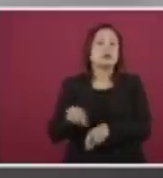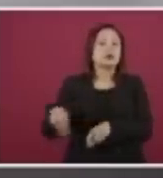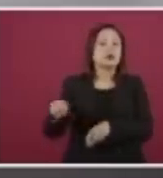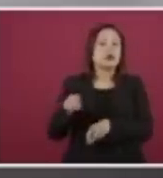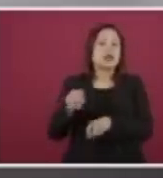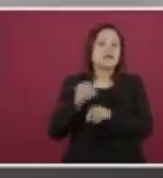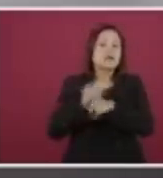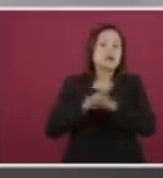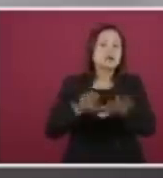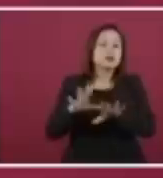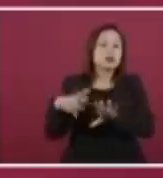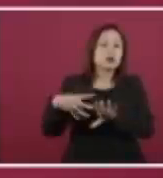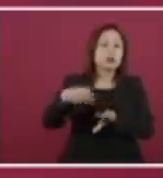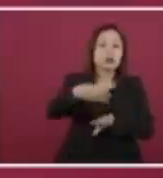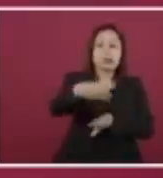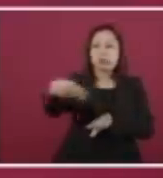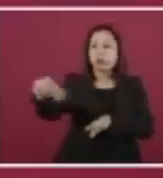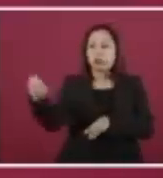contenido,